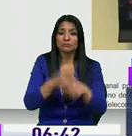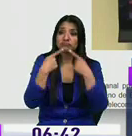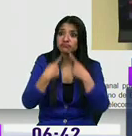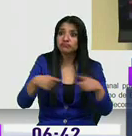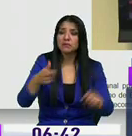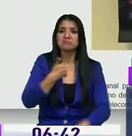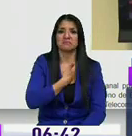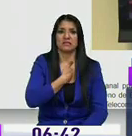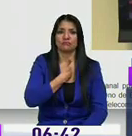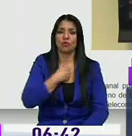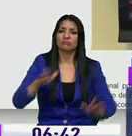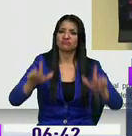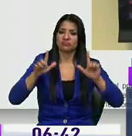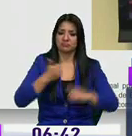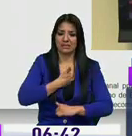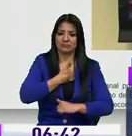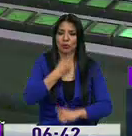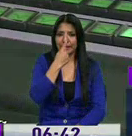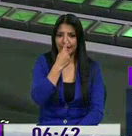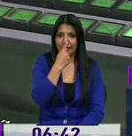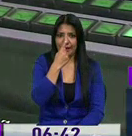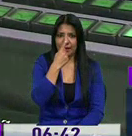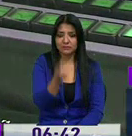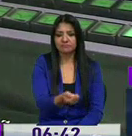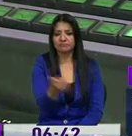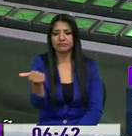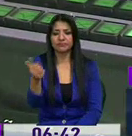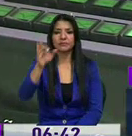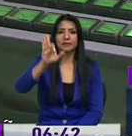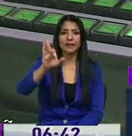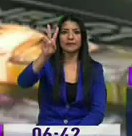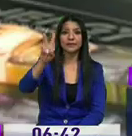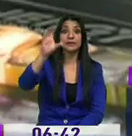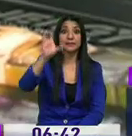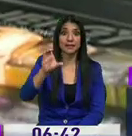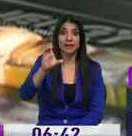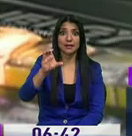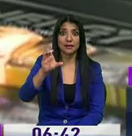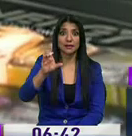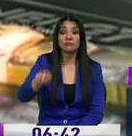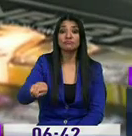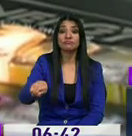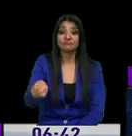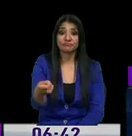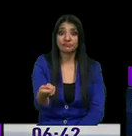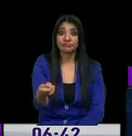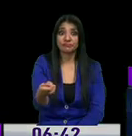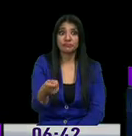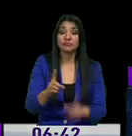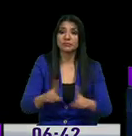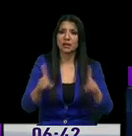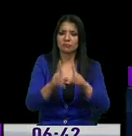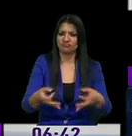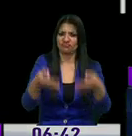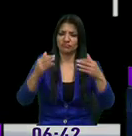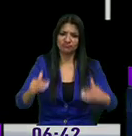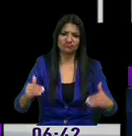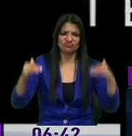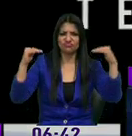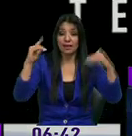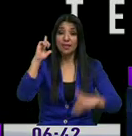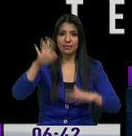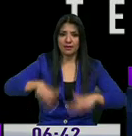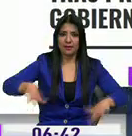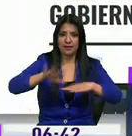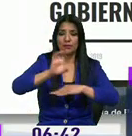particular de esta televisora para sacar del aire a la repetidora de televicentro que se mantiene según confirman los datos líder en la capital de la